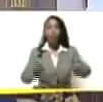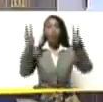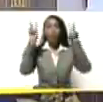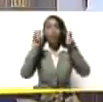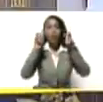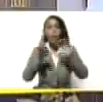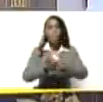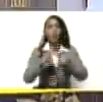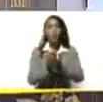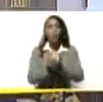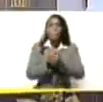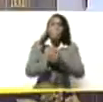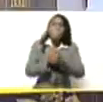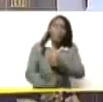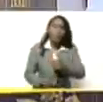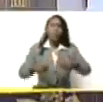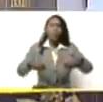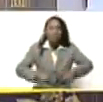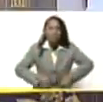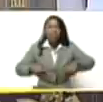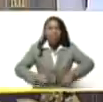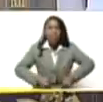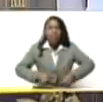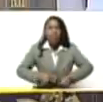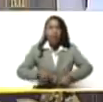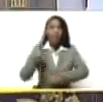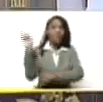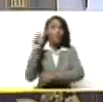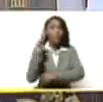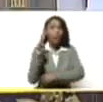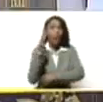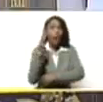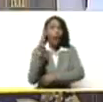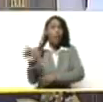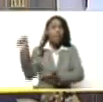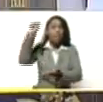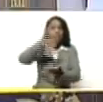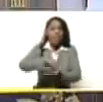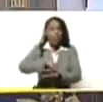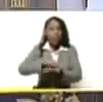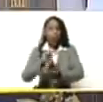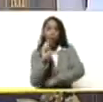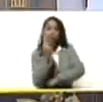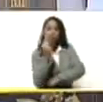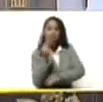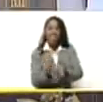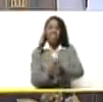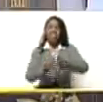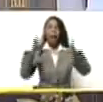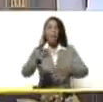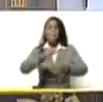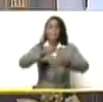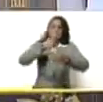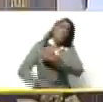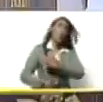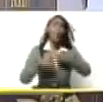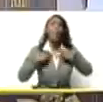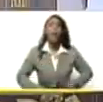se está pariendo y venezuela está en el eje central del gran parto de la